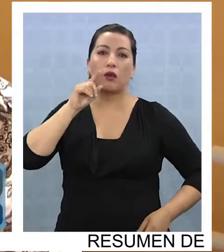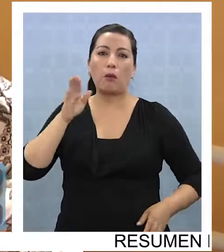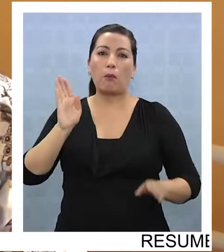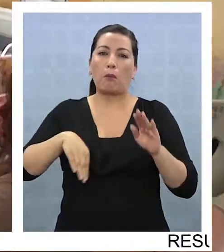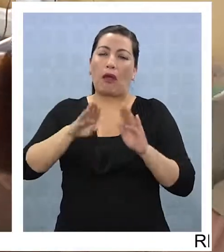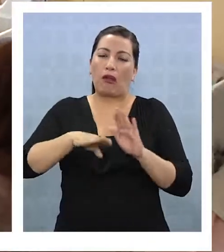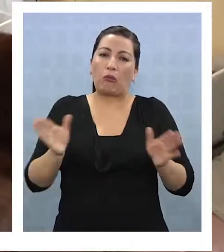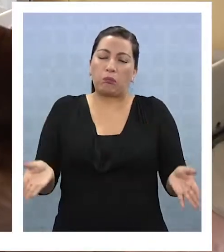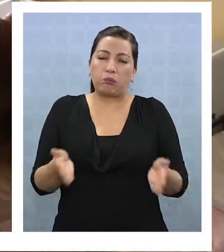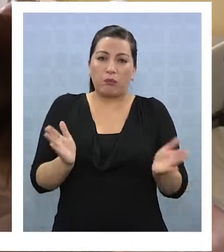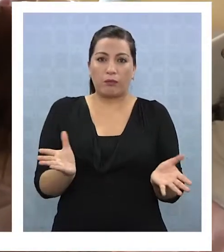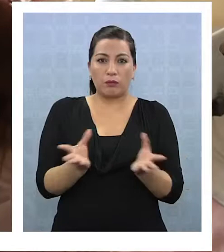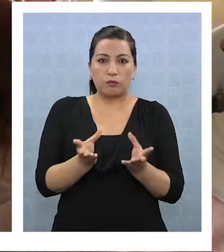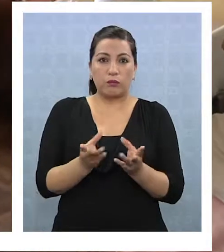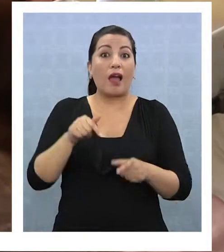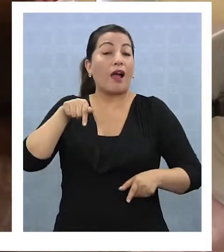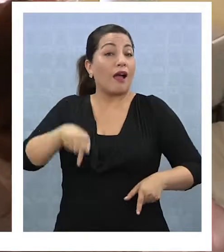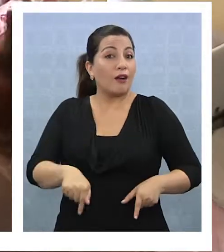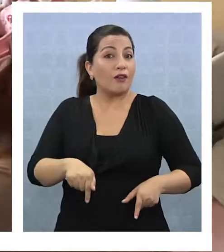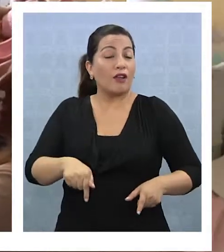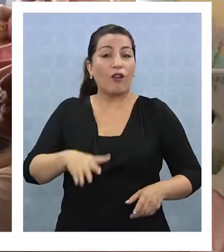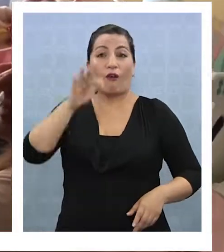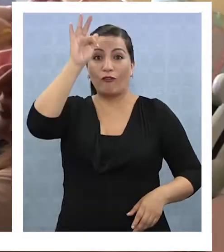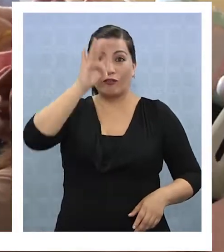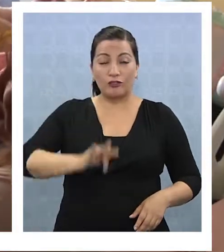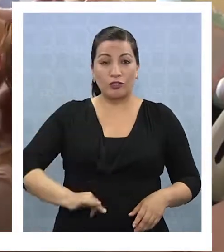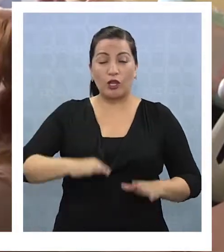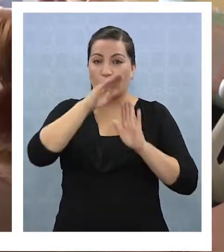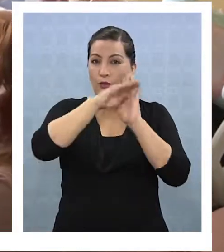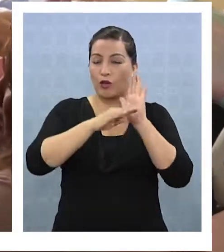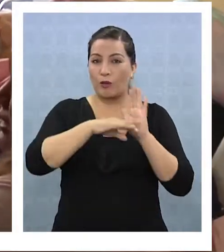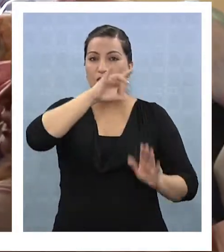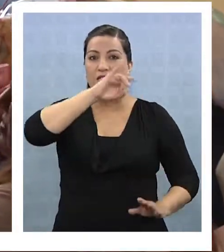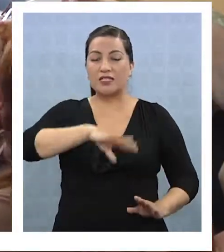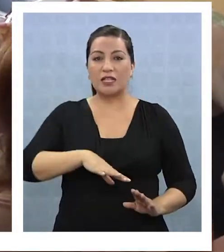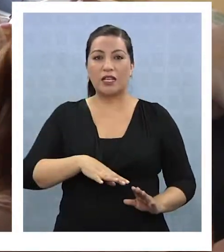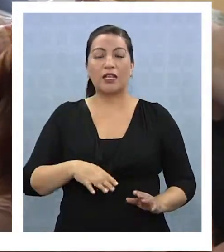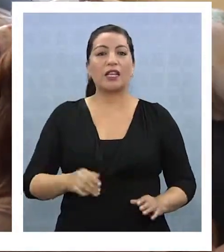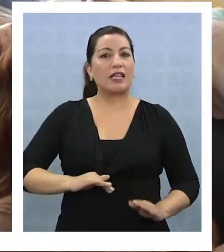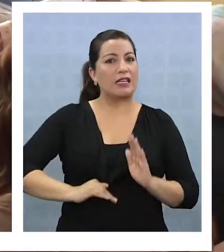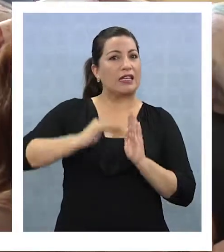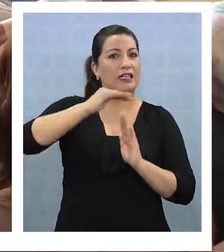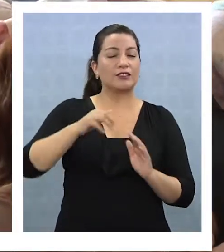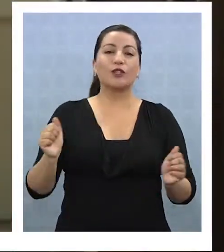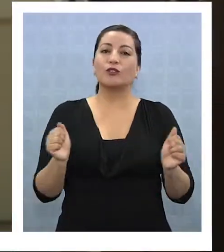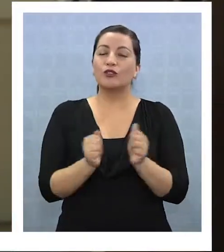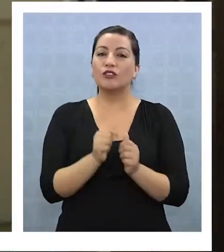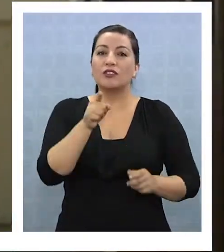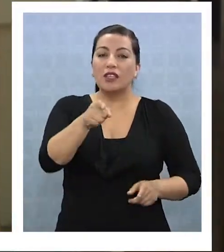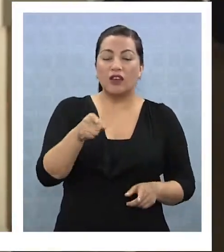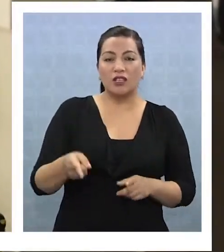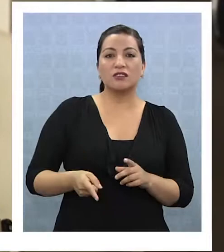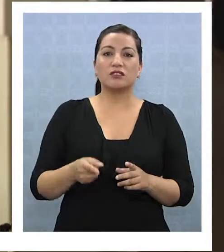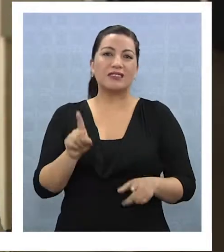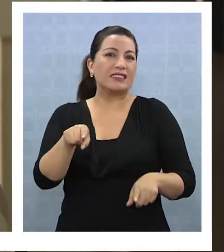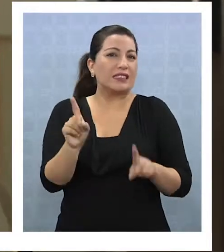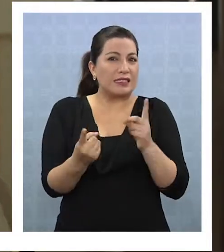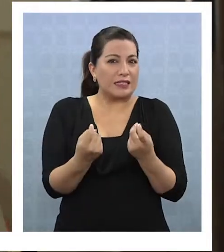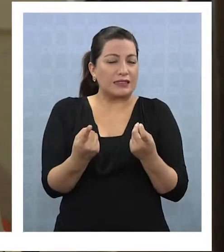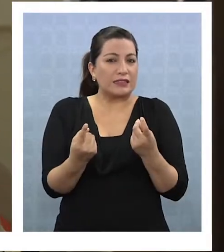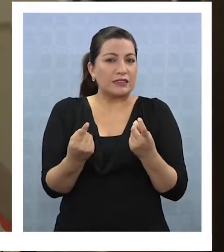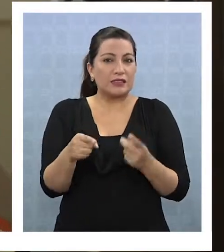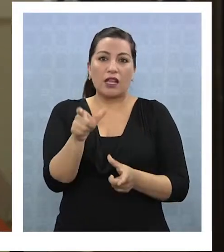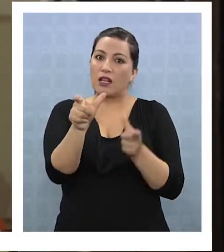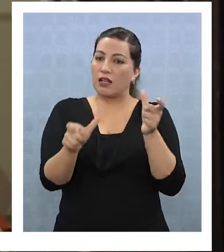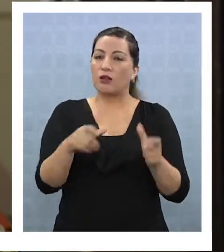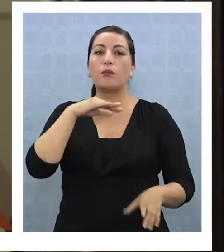menos cosas. Por su parte los funcionarios del programa Chile Crece Contigo señalaron que los aportes son en relación a los requerimientos de